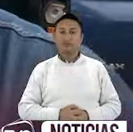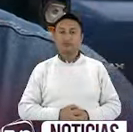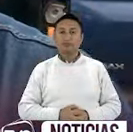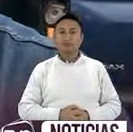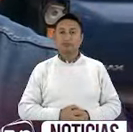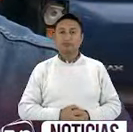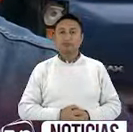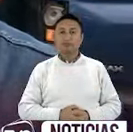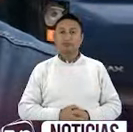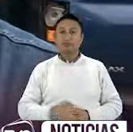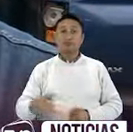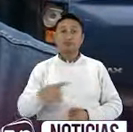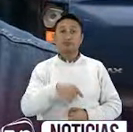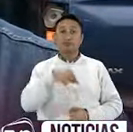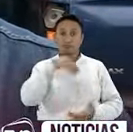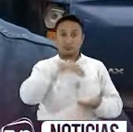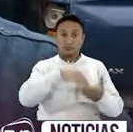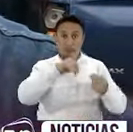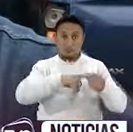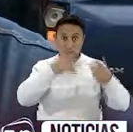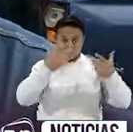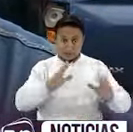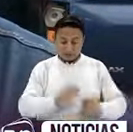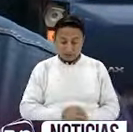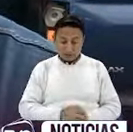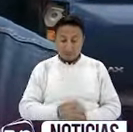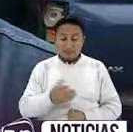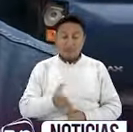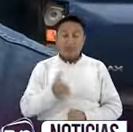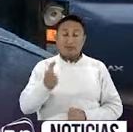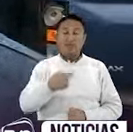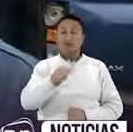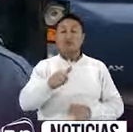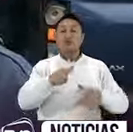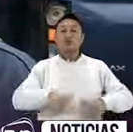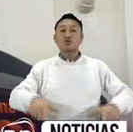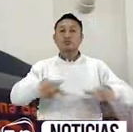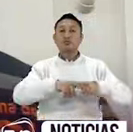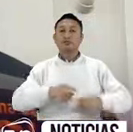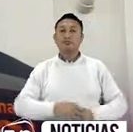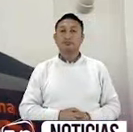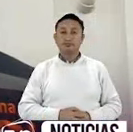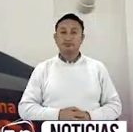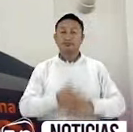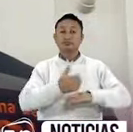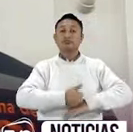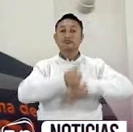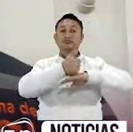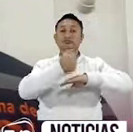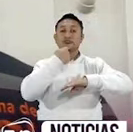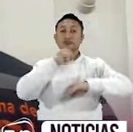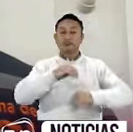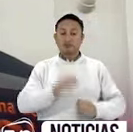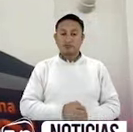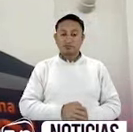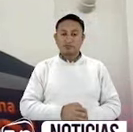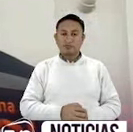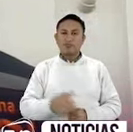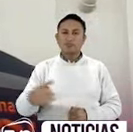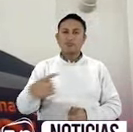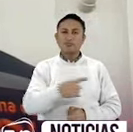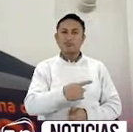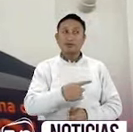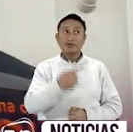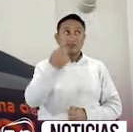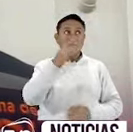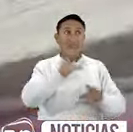de concluir aquí en el centro histórico, se estará extendiendo a otros sectores de la ciudad. Las autoridades señalaron que el descuido o el no